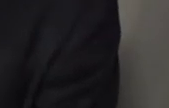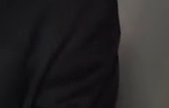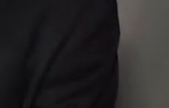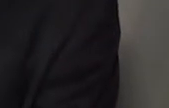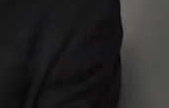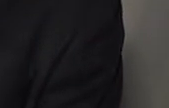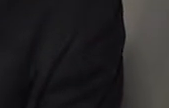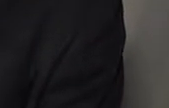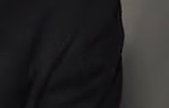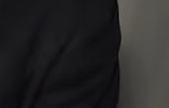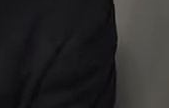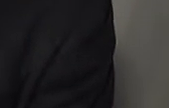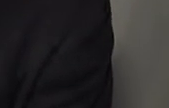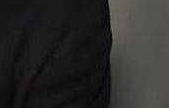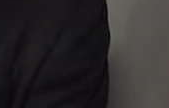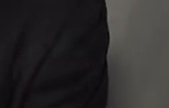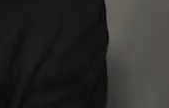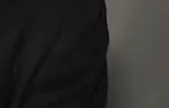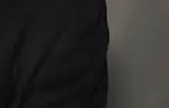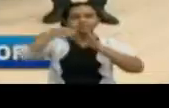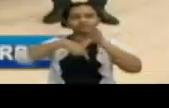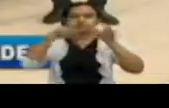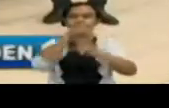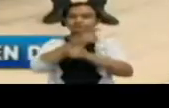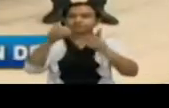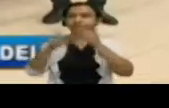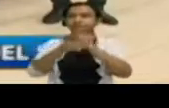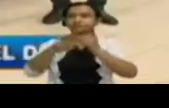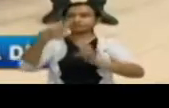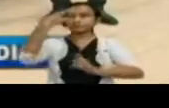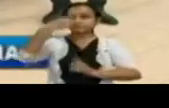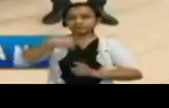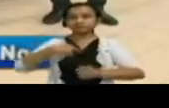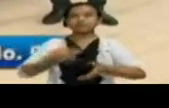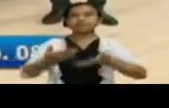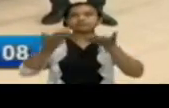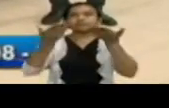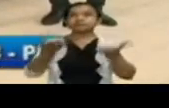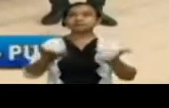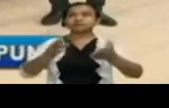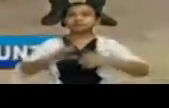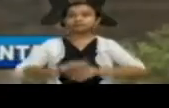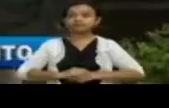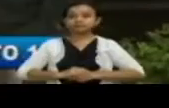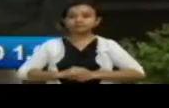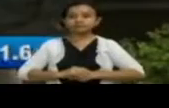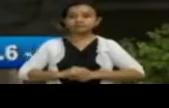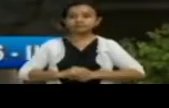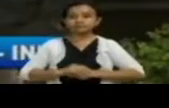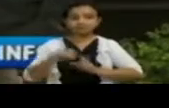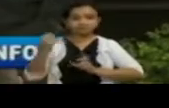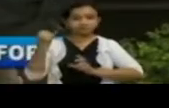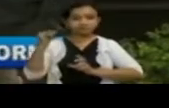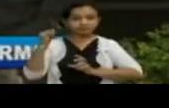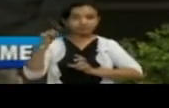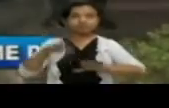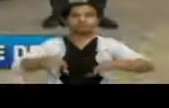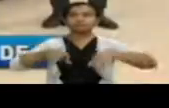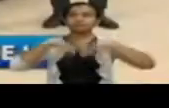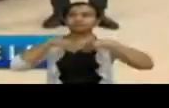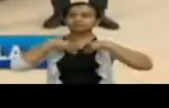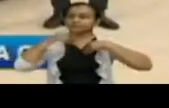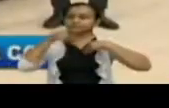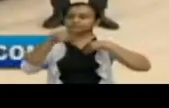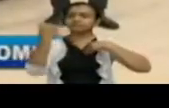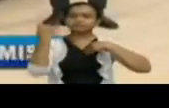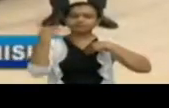por agradecimientos ni por militancias partidarias. Tendría que ser más bien en base a criterios profesionales de conocimiento, incluso de haber realizado